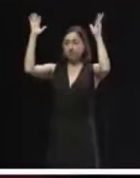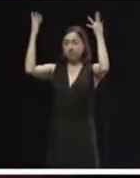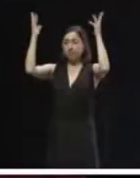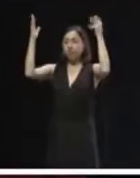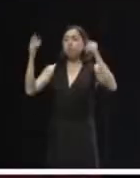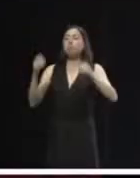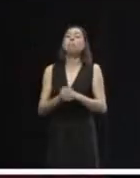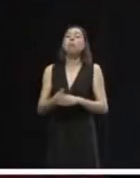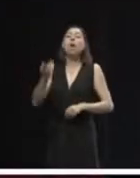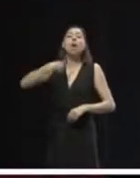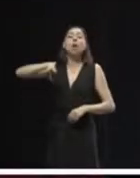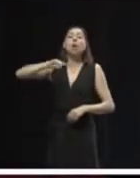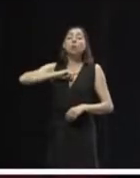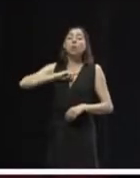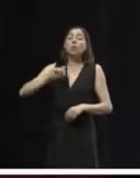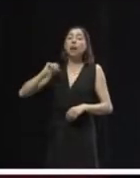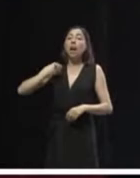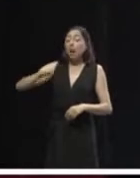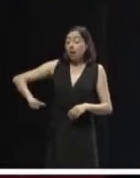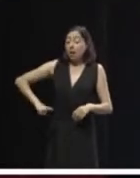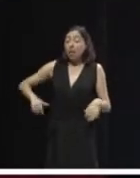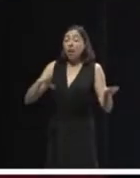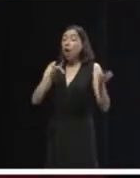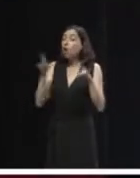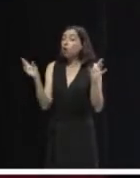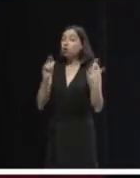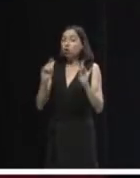Nuestra riqueza no se toca.